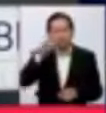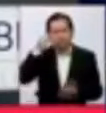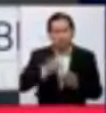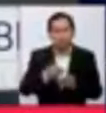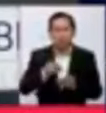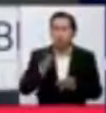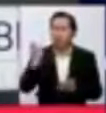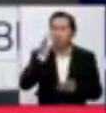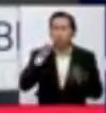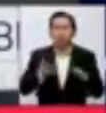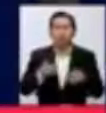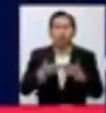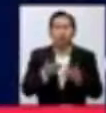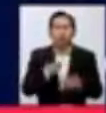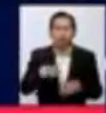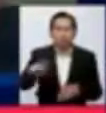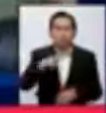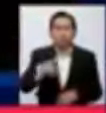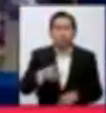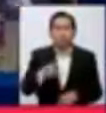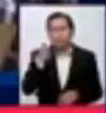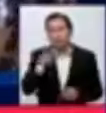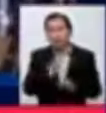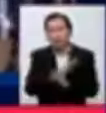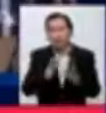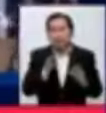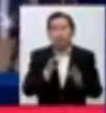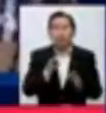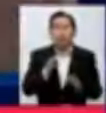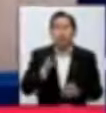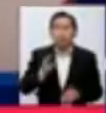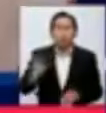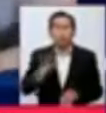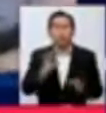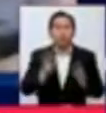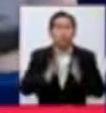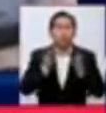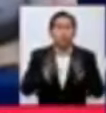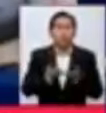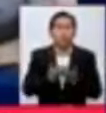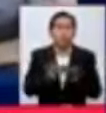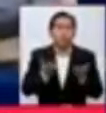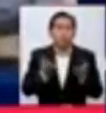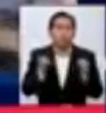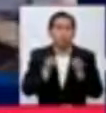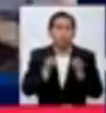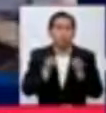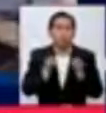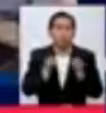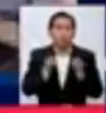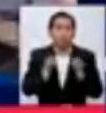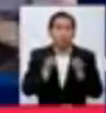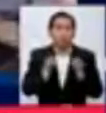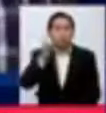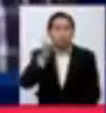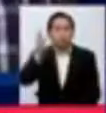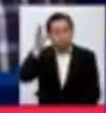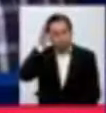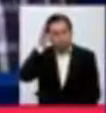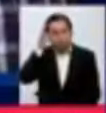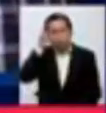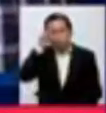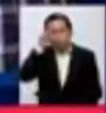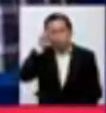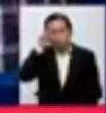Pues esta población es invisibilizada. Yo también me animaría a decir a las familias, generalmente son las madres, los padres, los